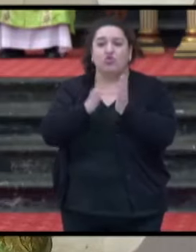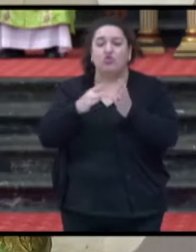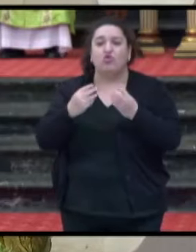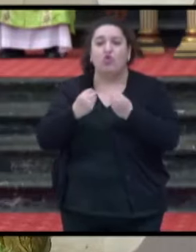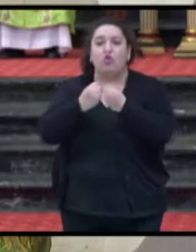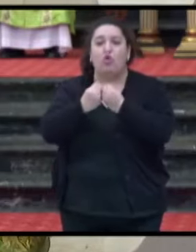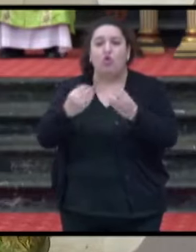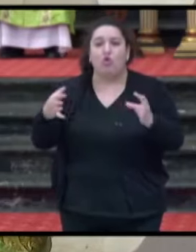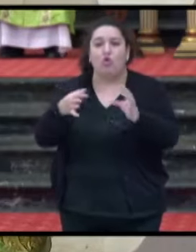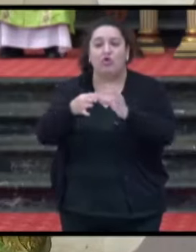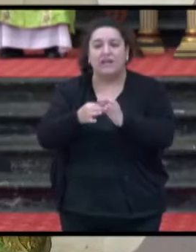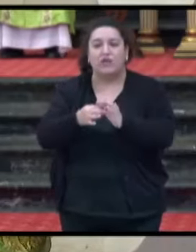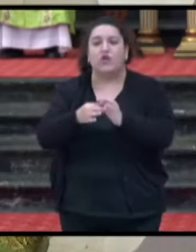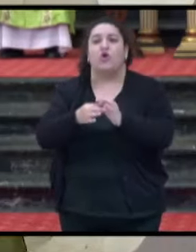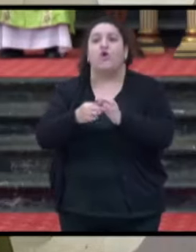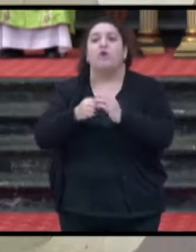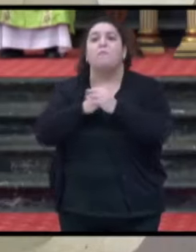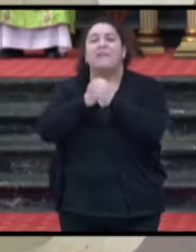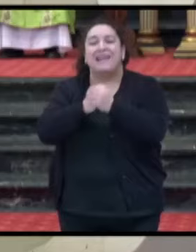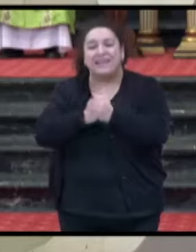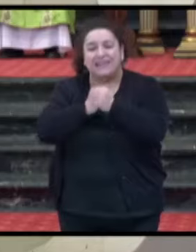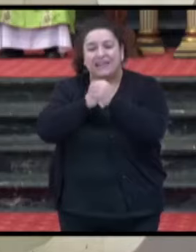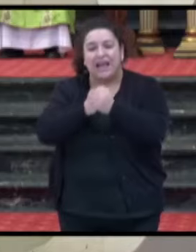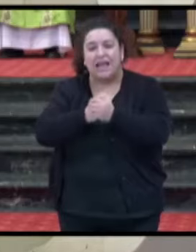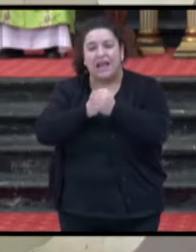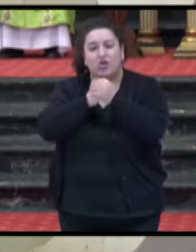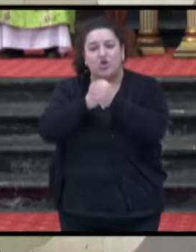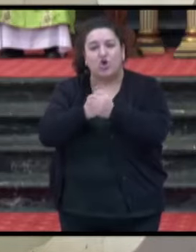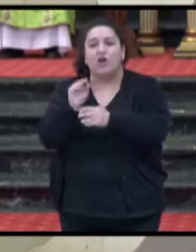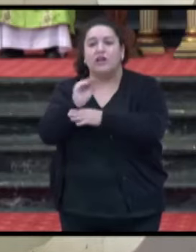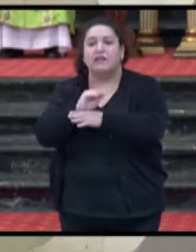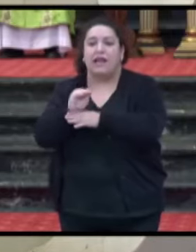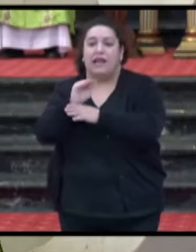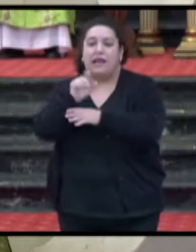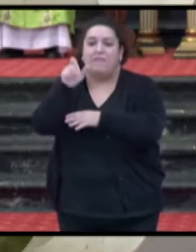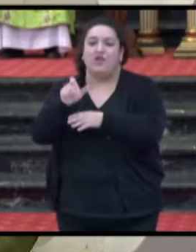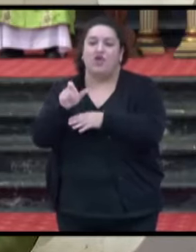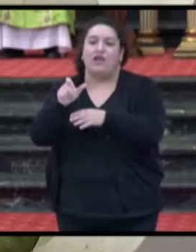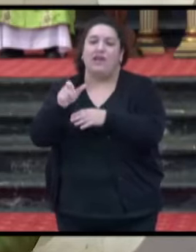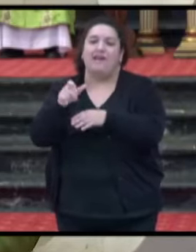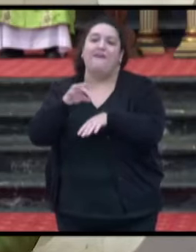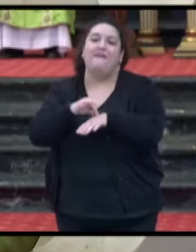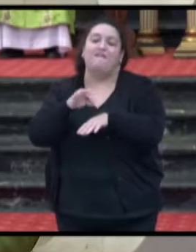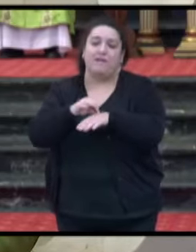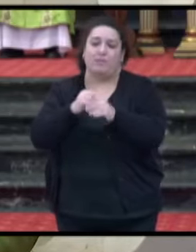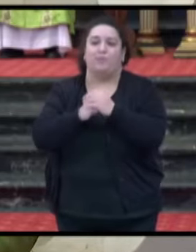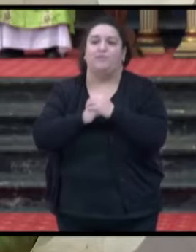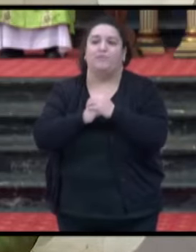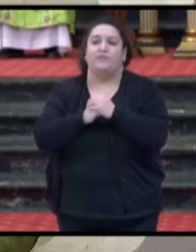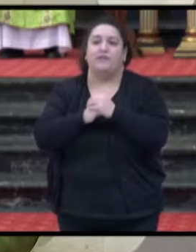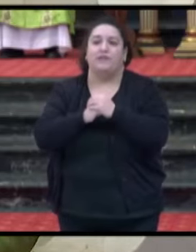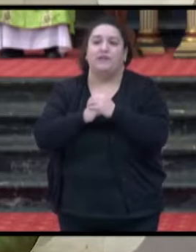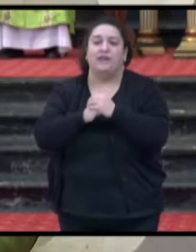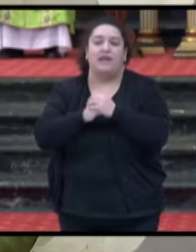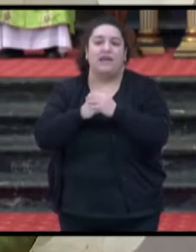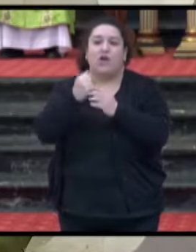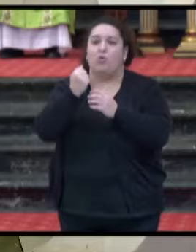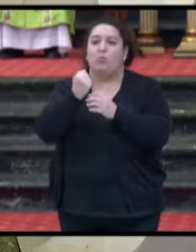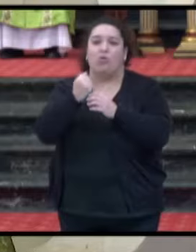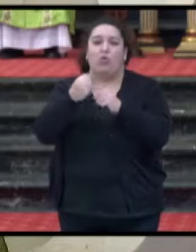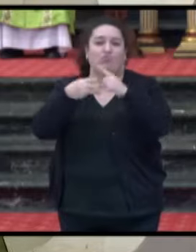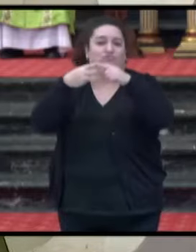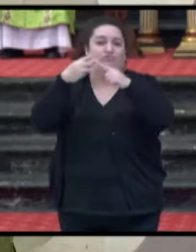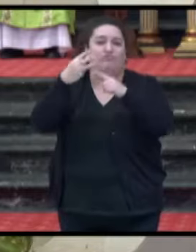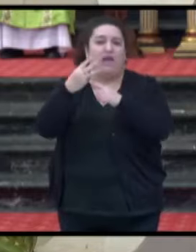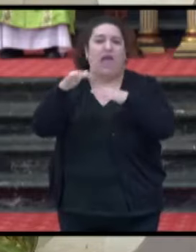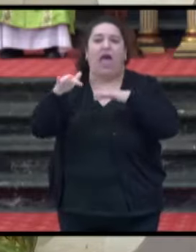predicación oración y sanar a los enfermos son como el trípode de